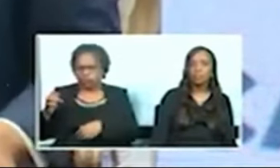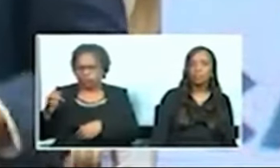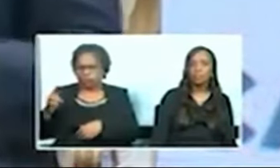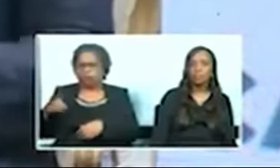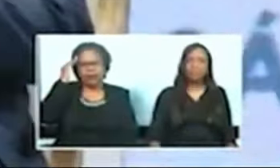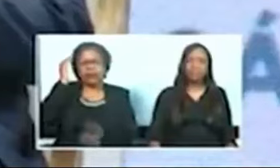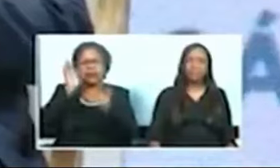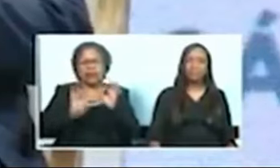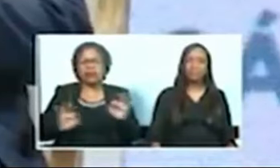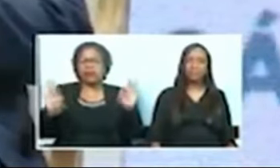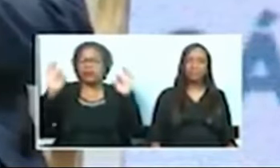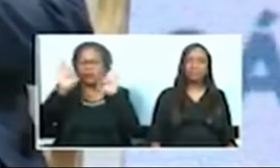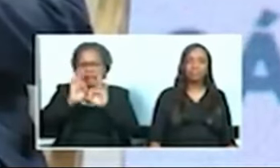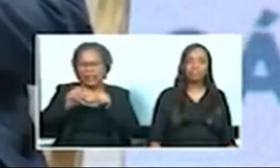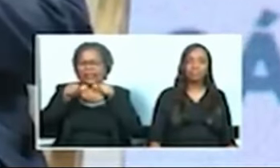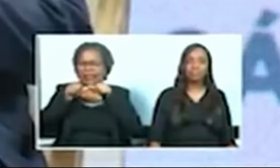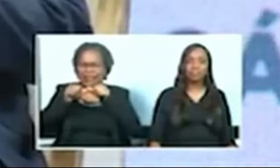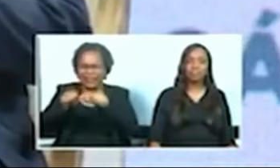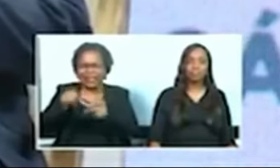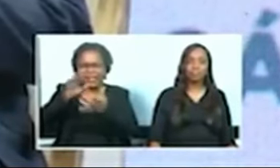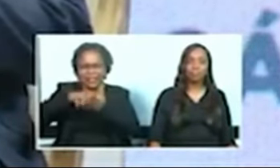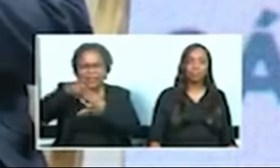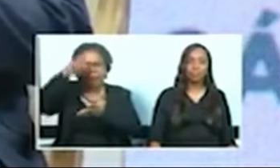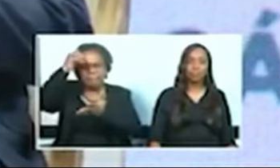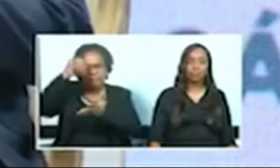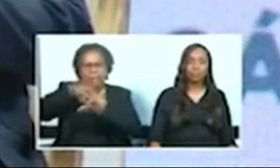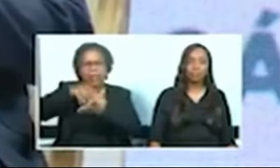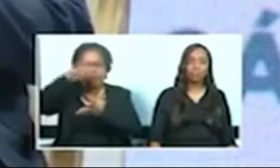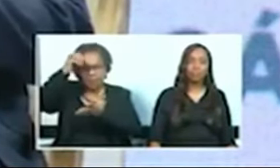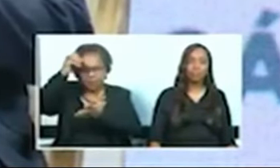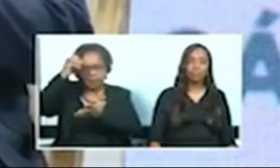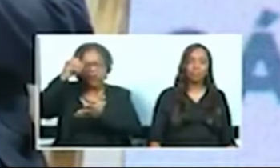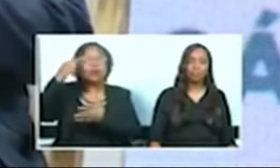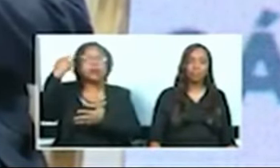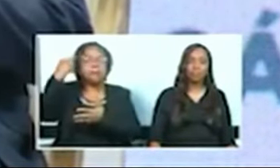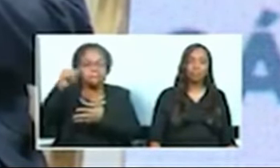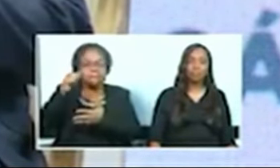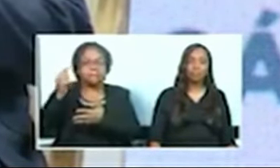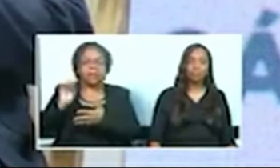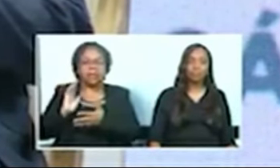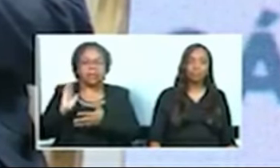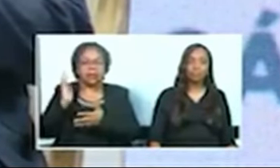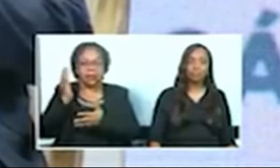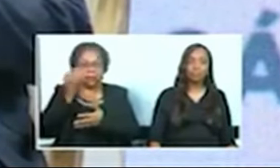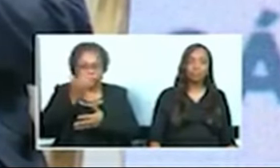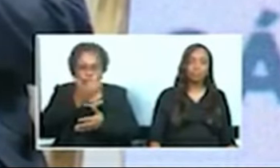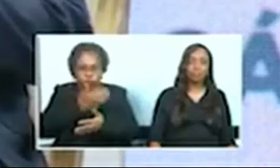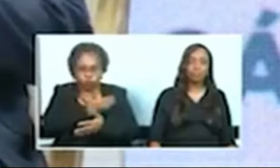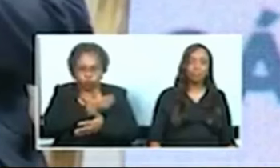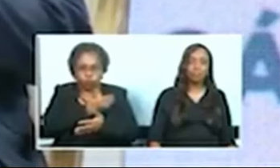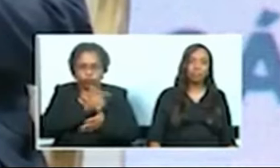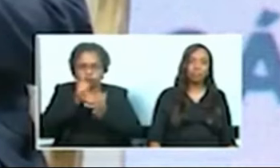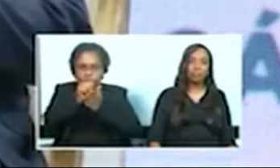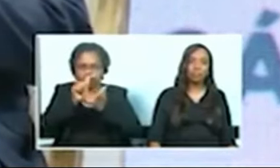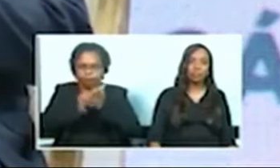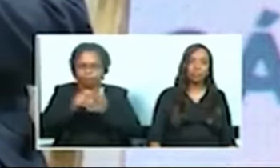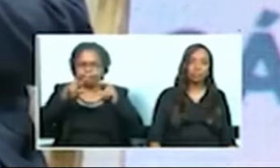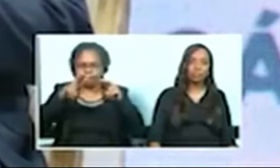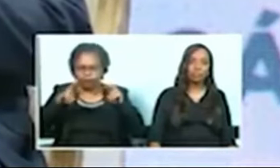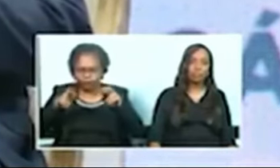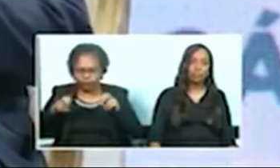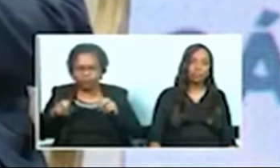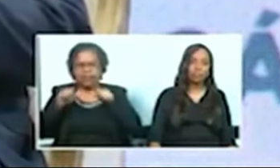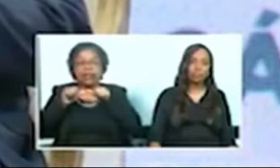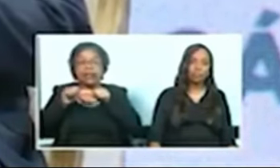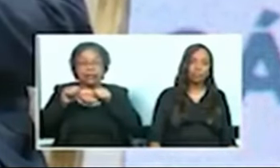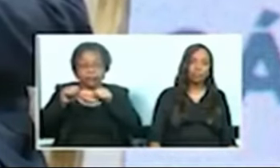de consultas o vistas públicas y al final nunca se presentó y la legislatura concluyó. En el caso del señor